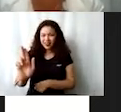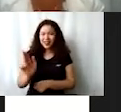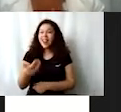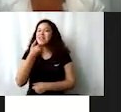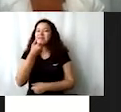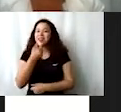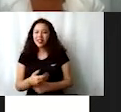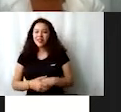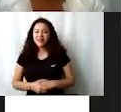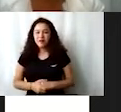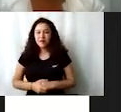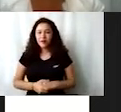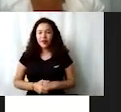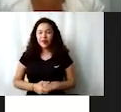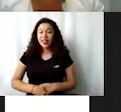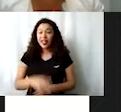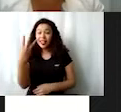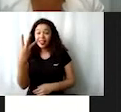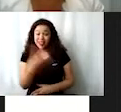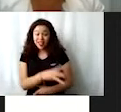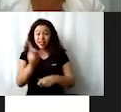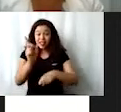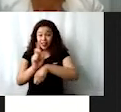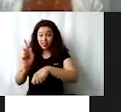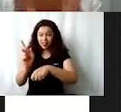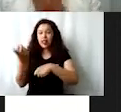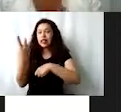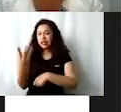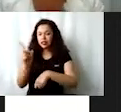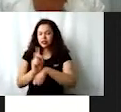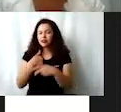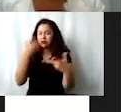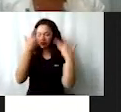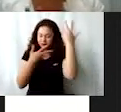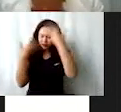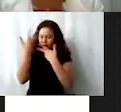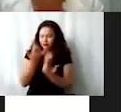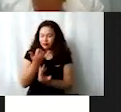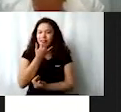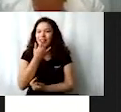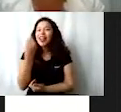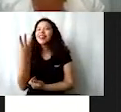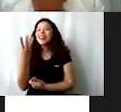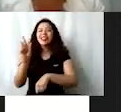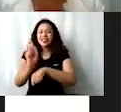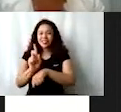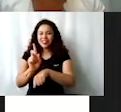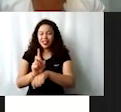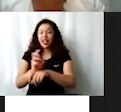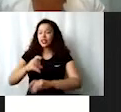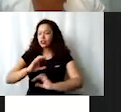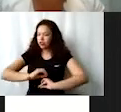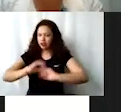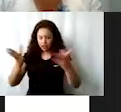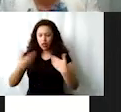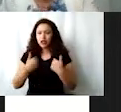3 sesiones. 3 sesiones, excelente. Me confundí un poquito en esta parte, pero son 3 sesiones. Eso lo tengo bien claro, de 2